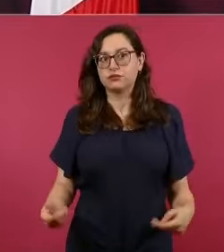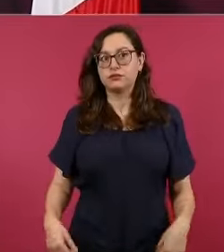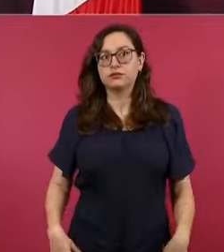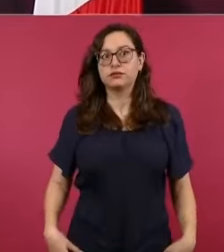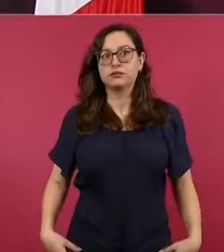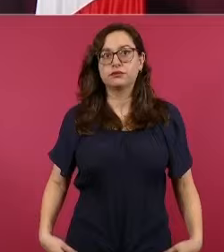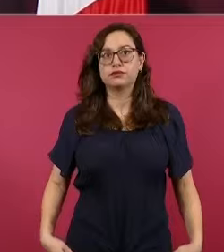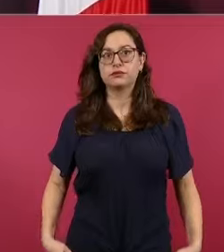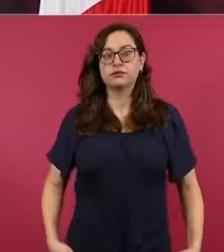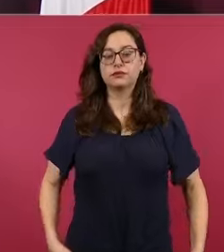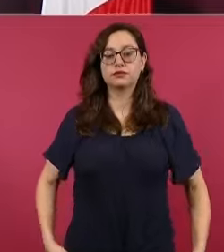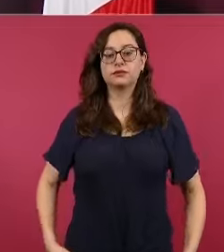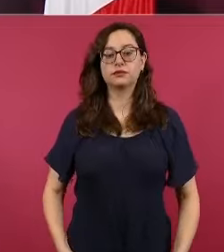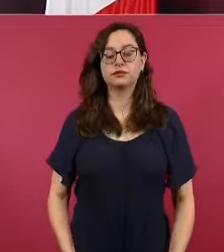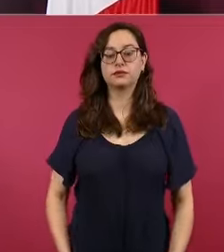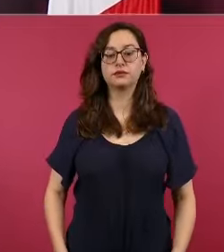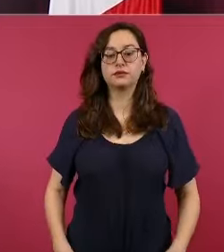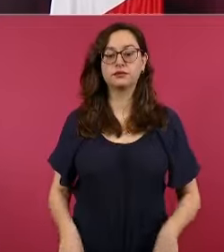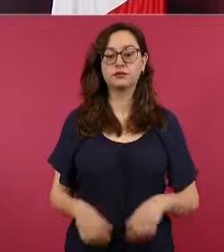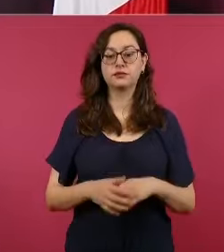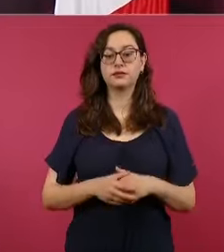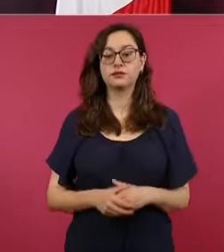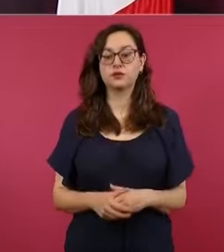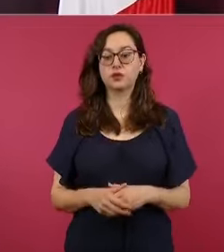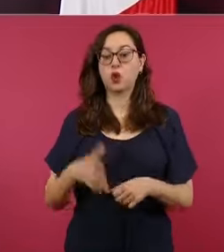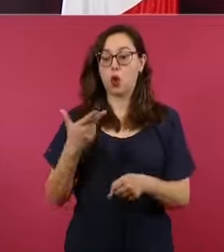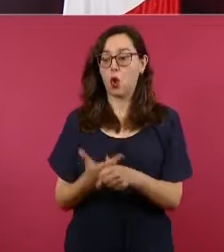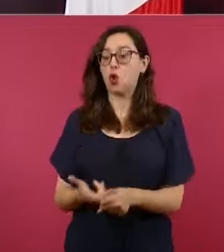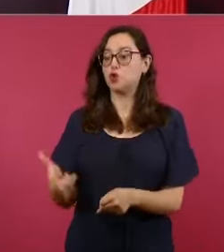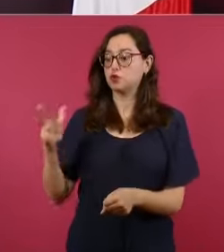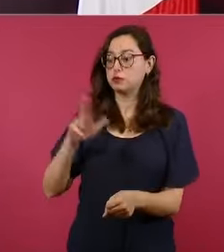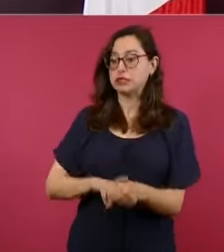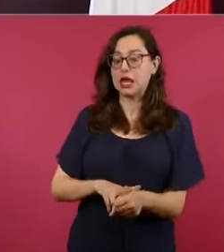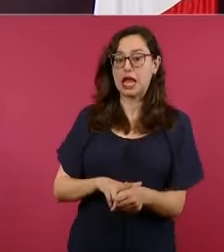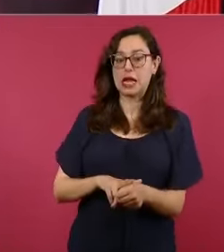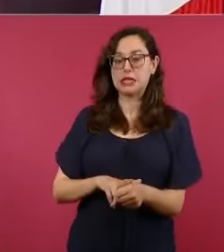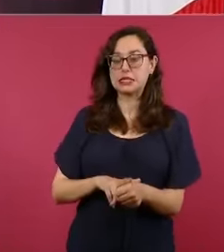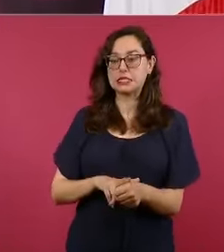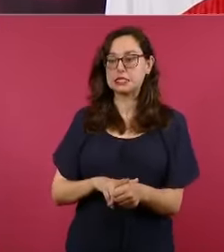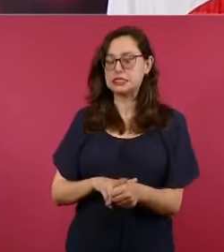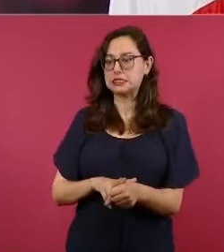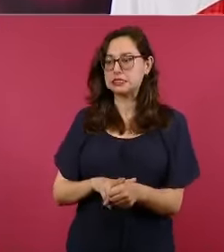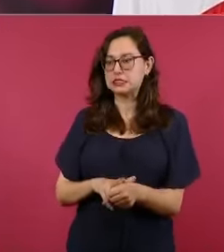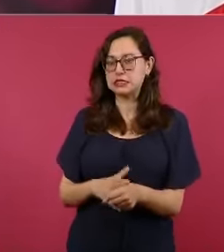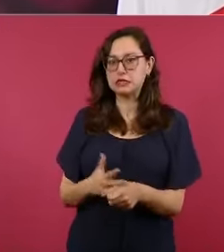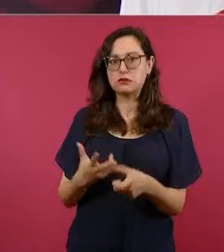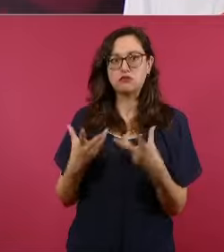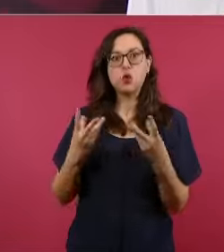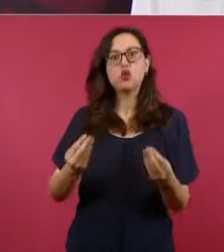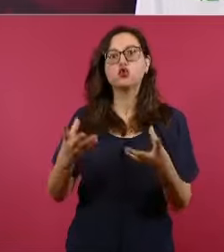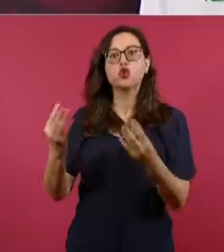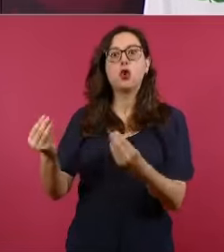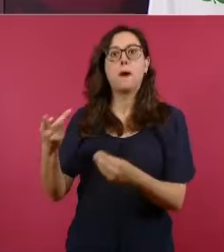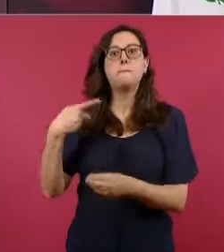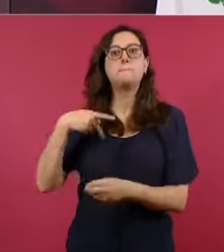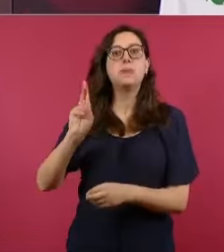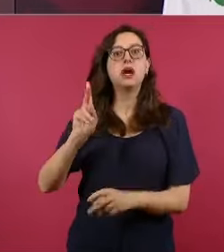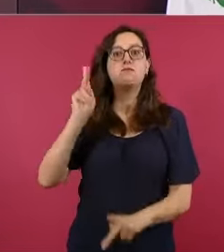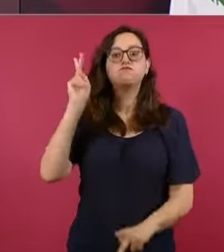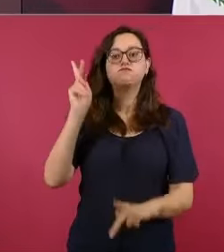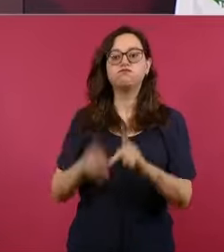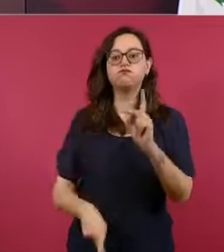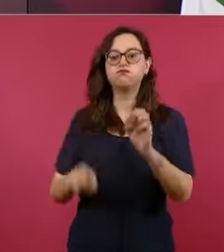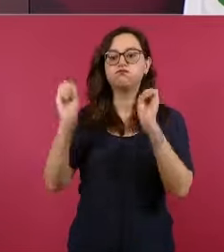eh abandonados es donde eh había más corrupción